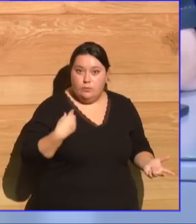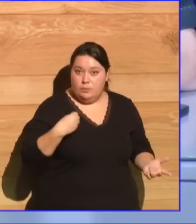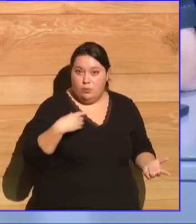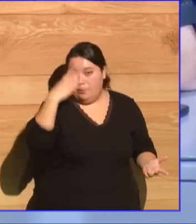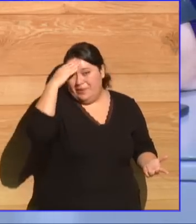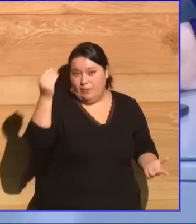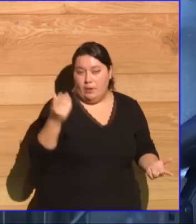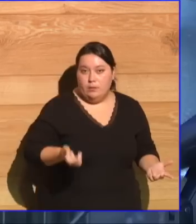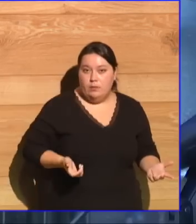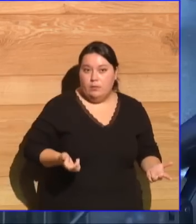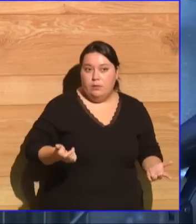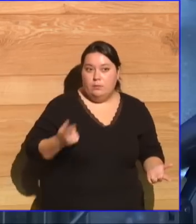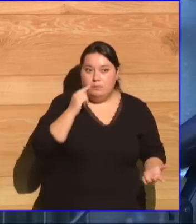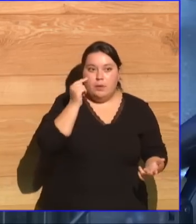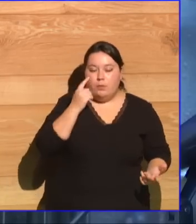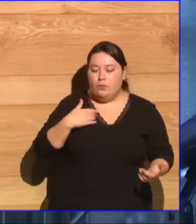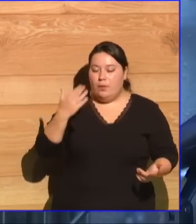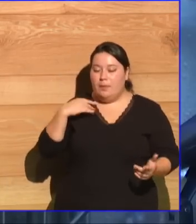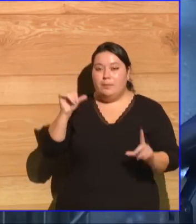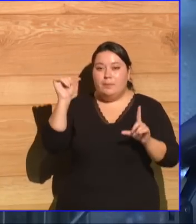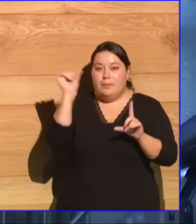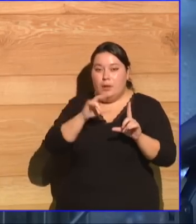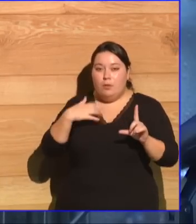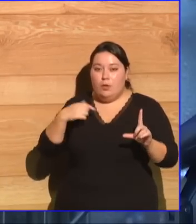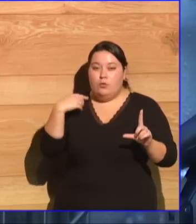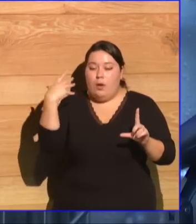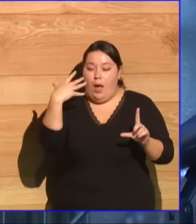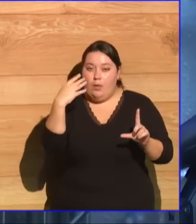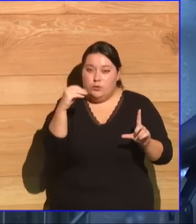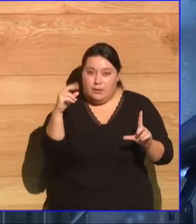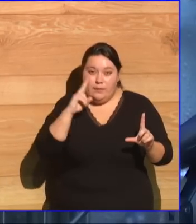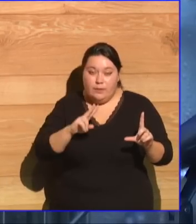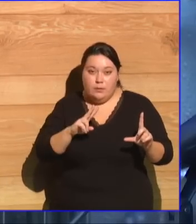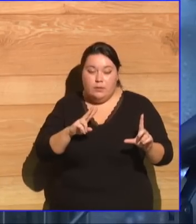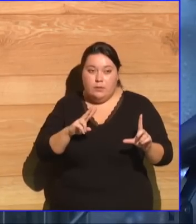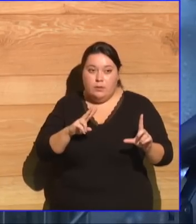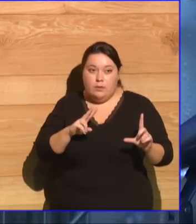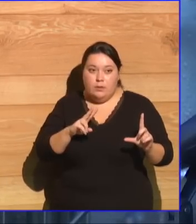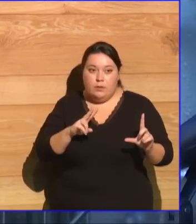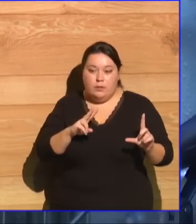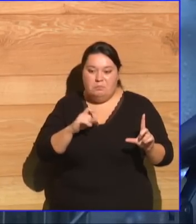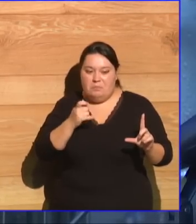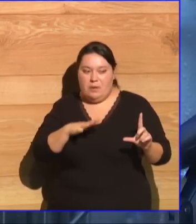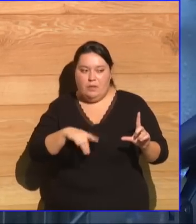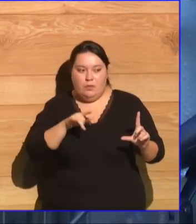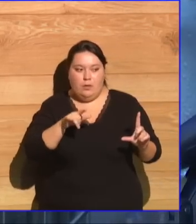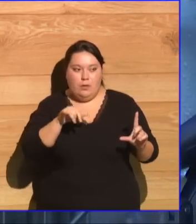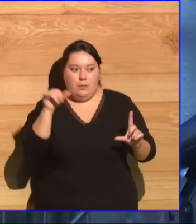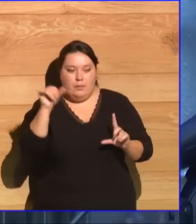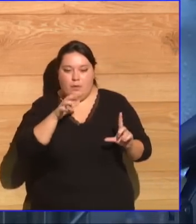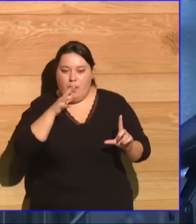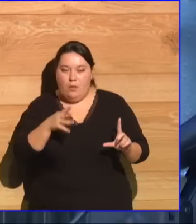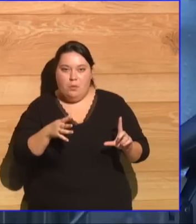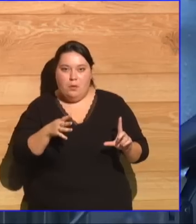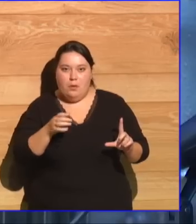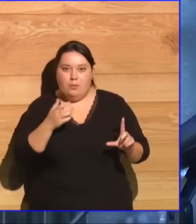es lo mismo. me que di Peter cuenta Pan. de que la película que yo había visto cuando era un adolescente no se parecía en nada a la película que estaba